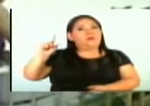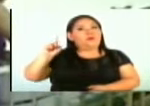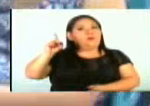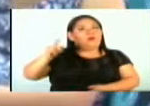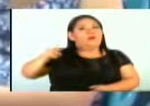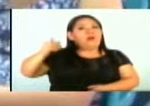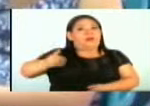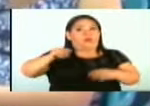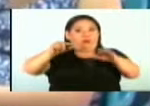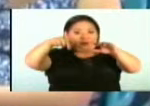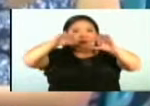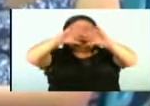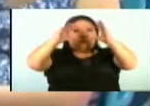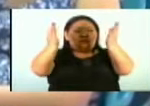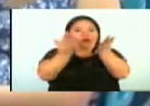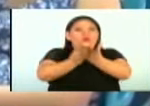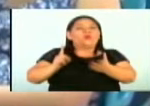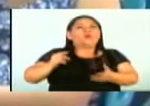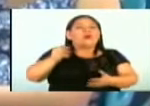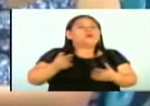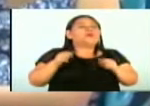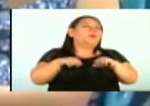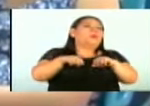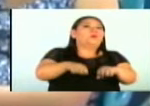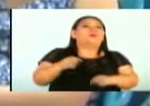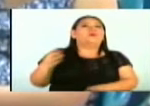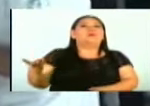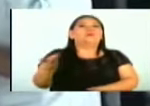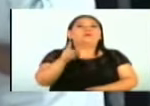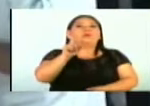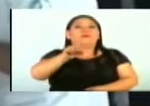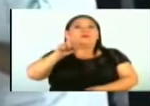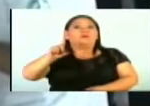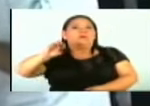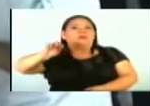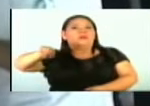nivel mundial, esta enfermedad causa la muerte de 110 mil personas.